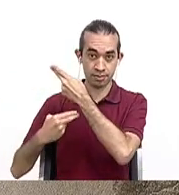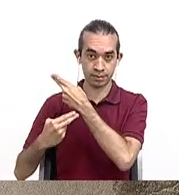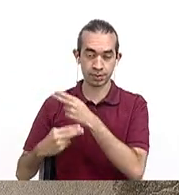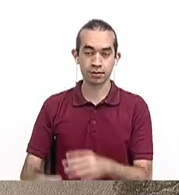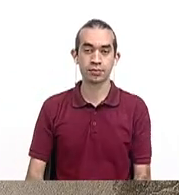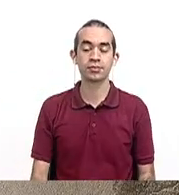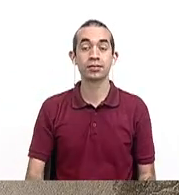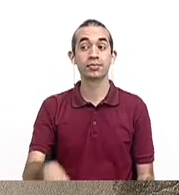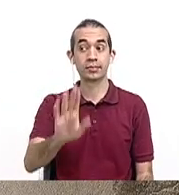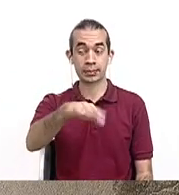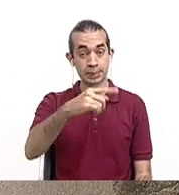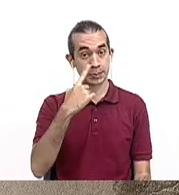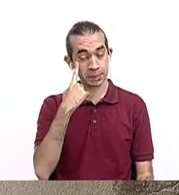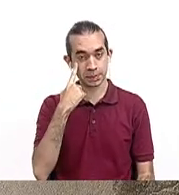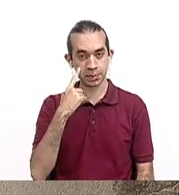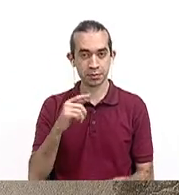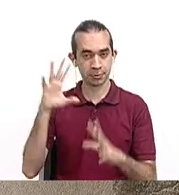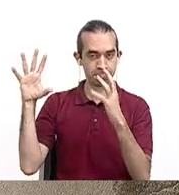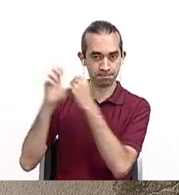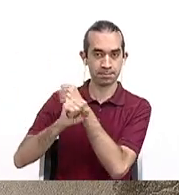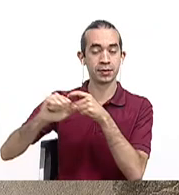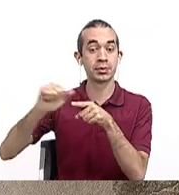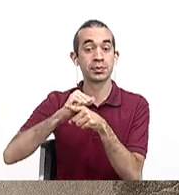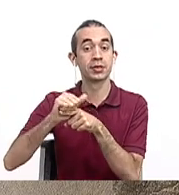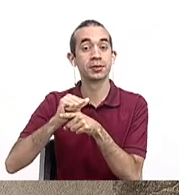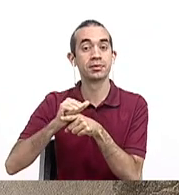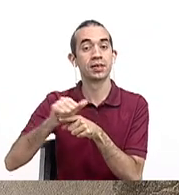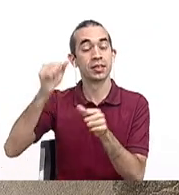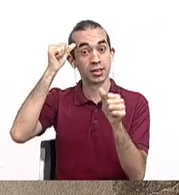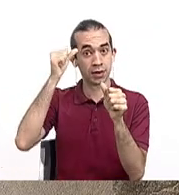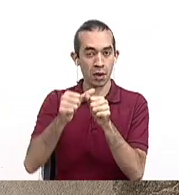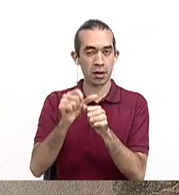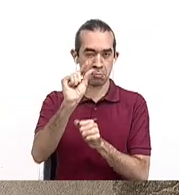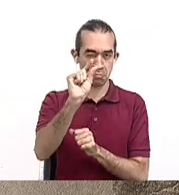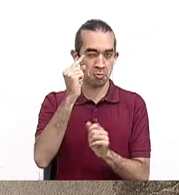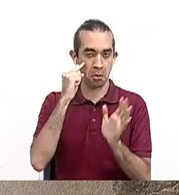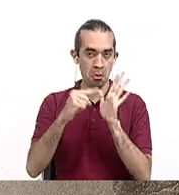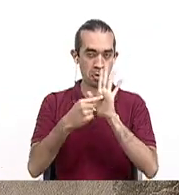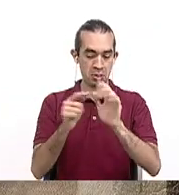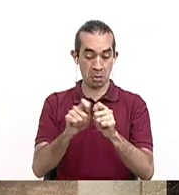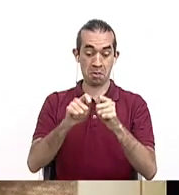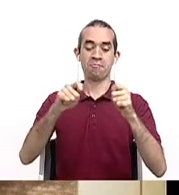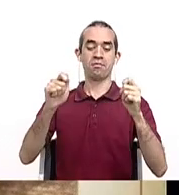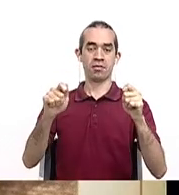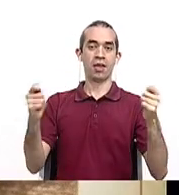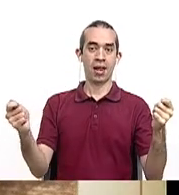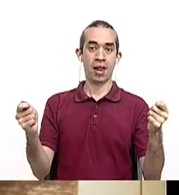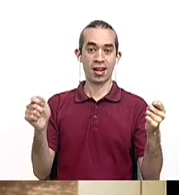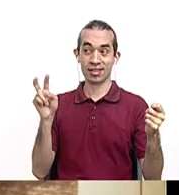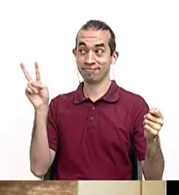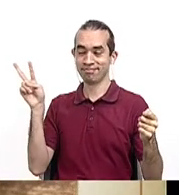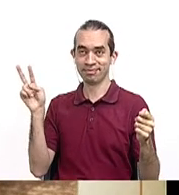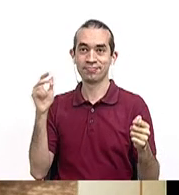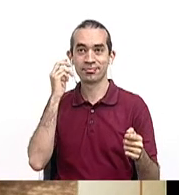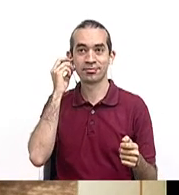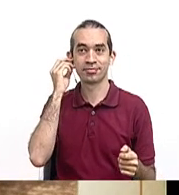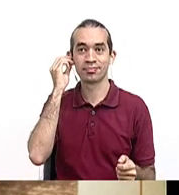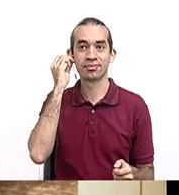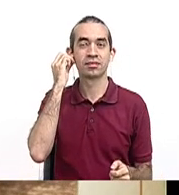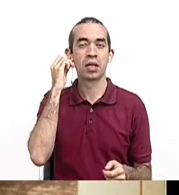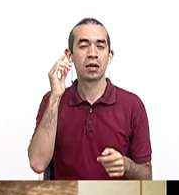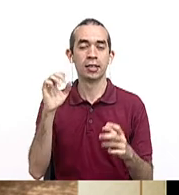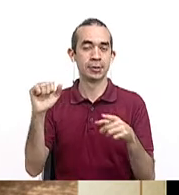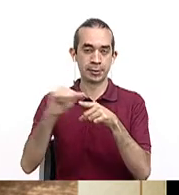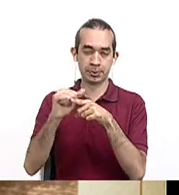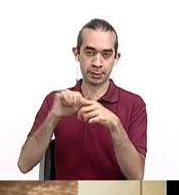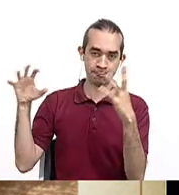repaso de lo que aquí tenemos recordamos que ya se los voy a mostrar un momentito si ahí está haciendo el